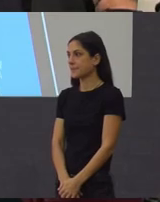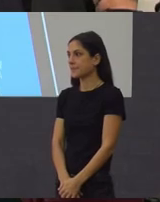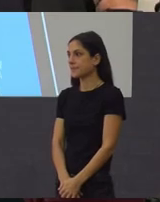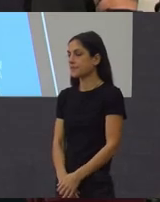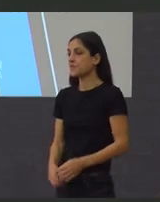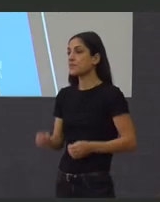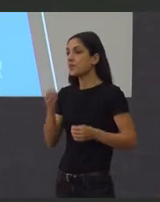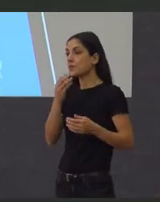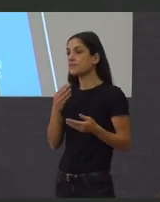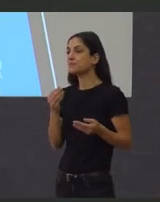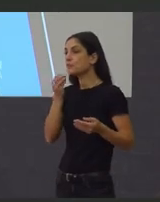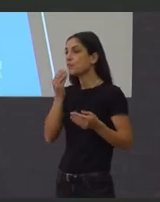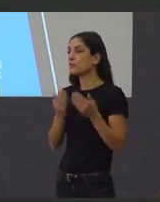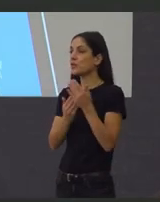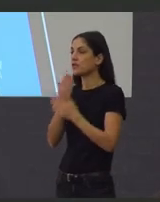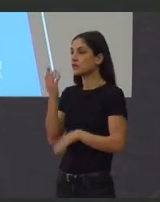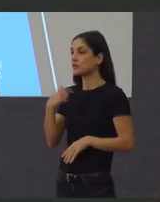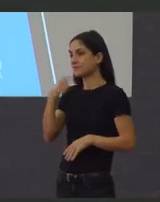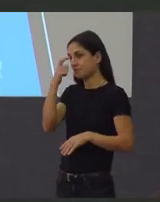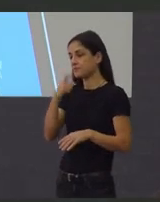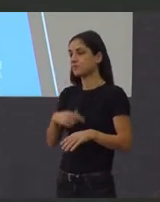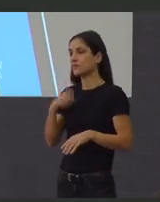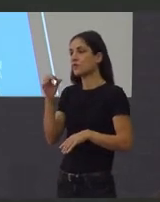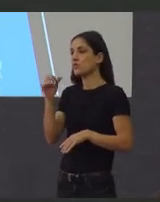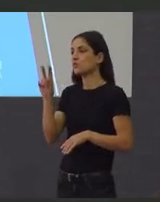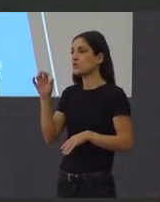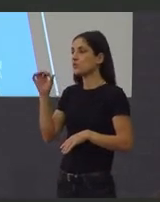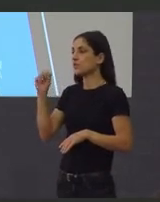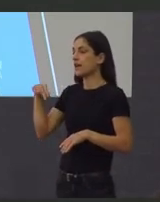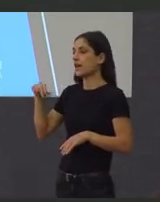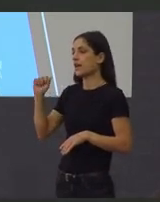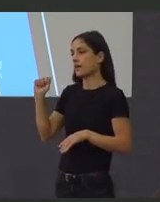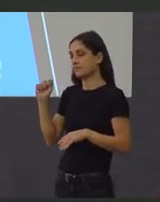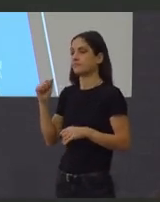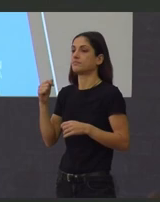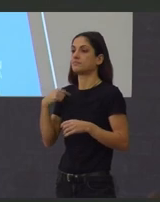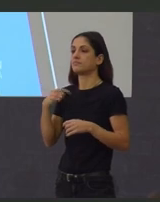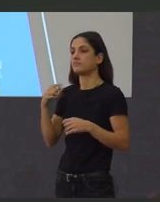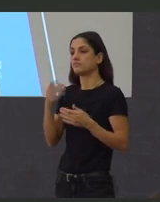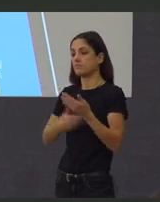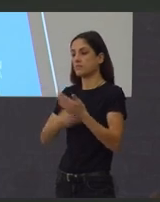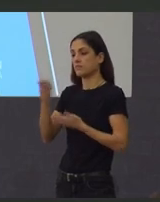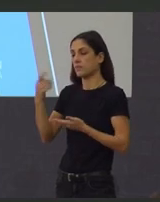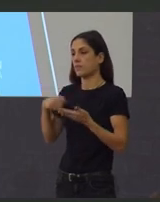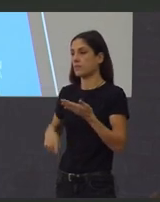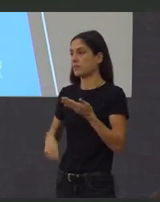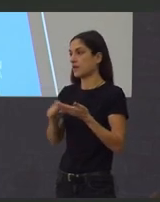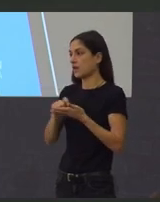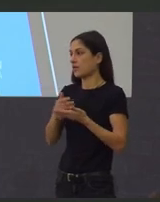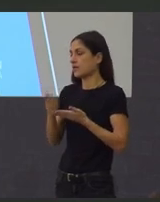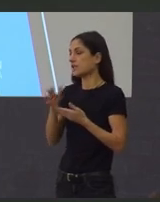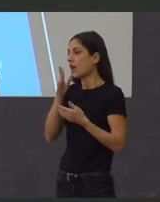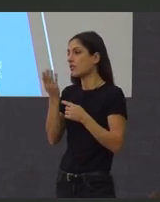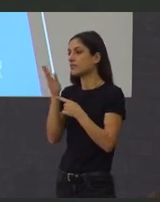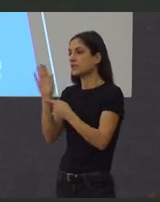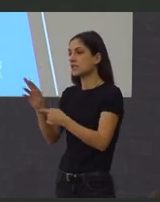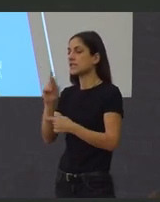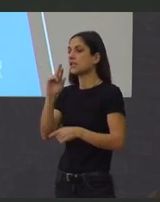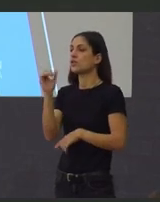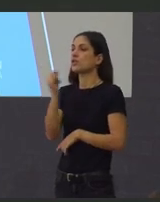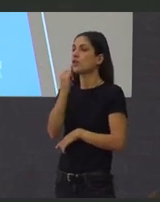Bueno, bo día. Eu son Susana Reira, son xornalista. En esta ocasión, tócame presentar a Xosé Ramón Rodríguez de